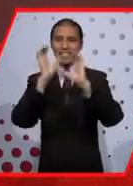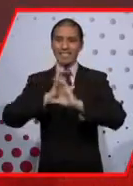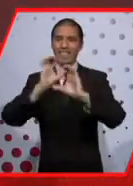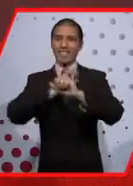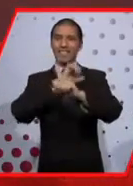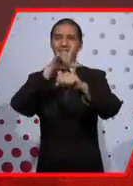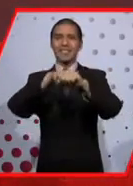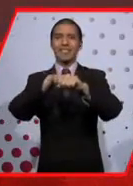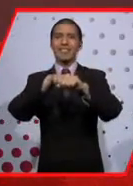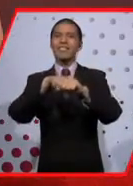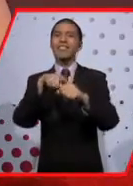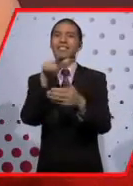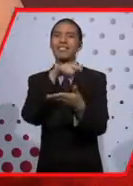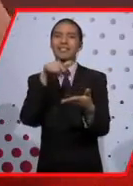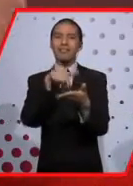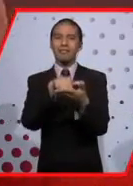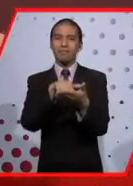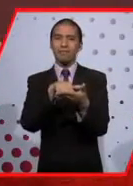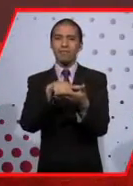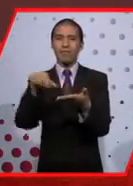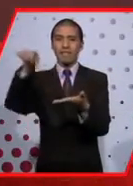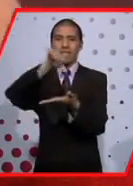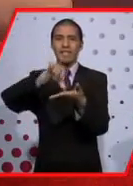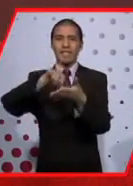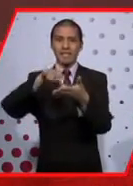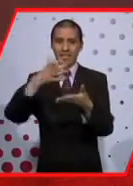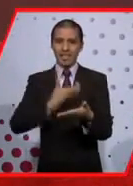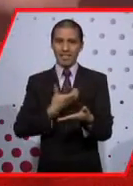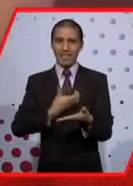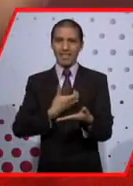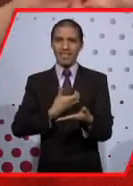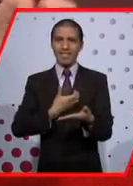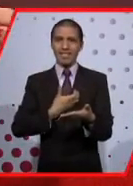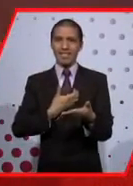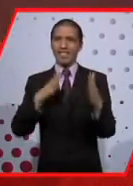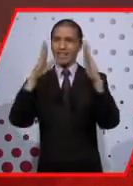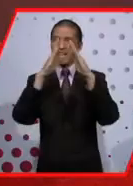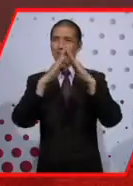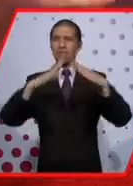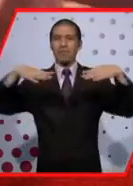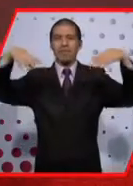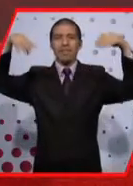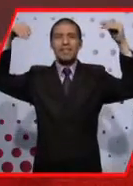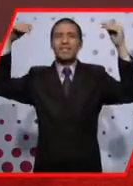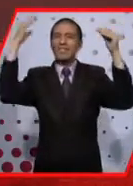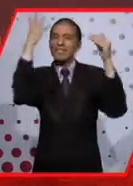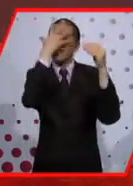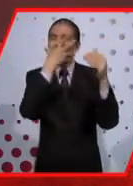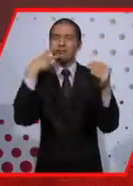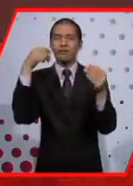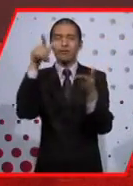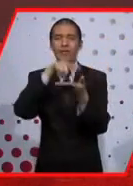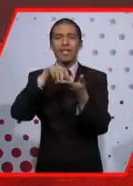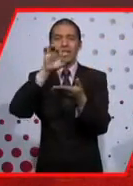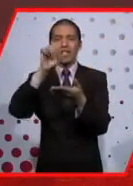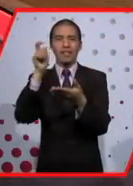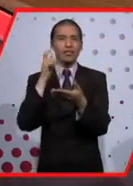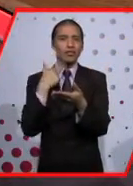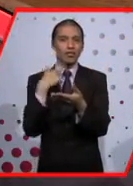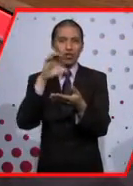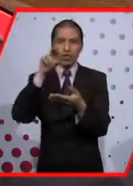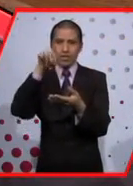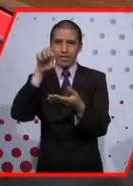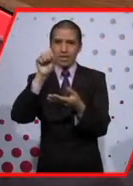un showcase en el Centro Histórico, en un palacio precioso de Excondes de Xala, que es la tienda